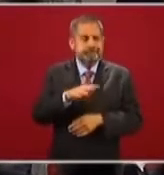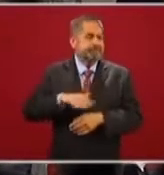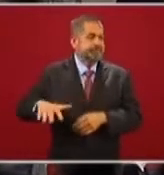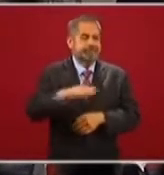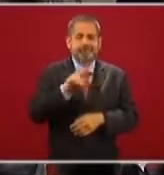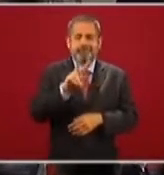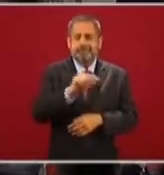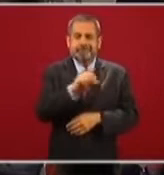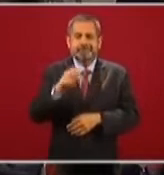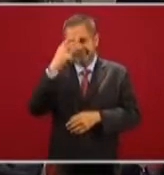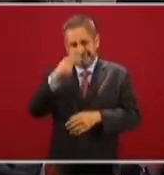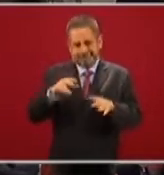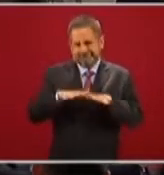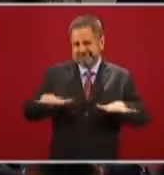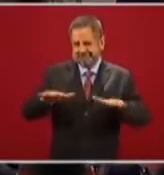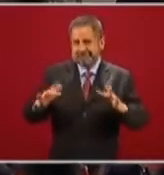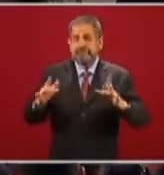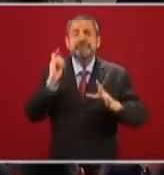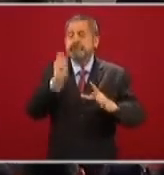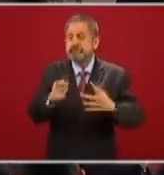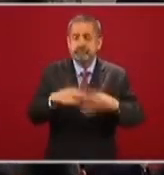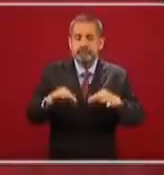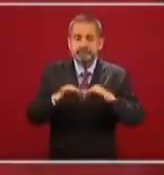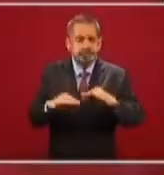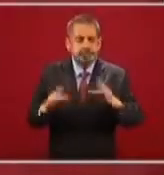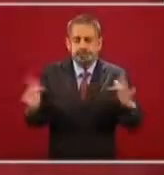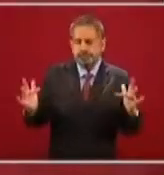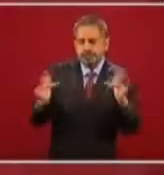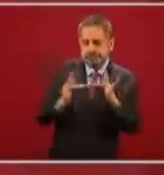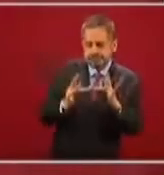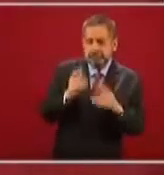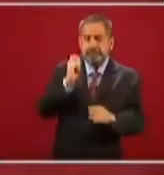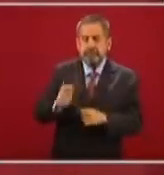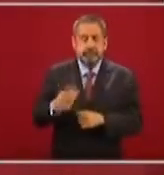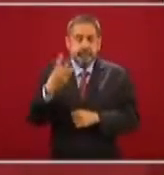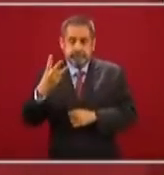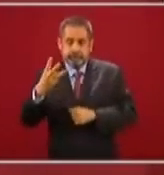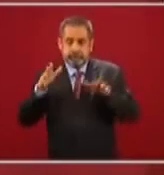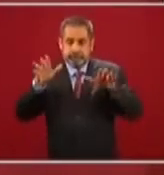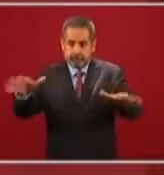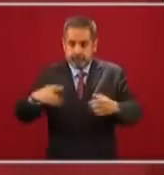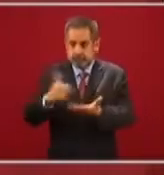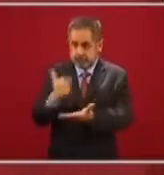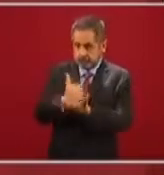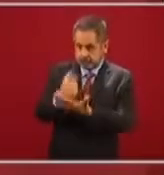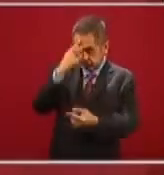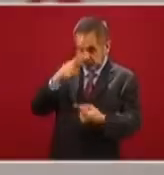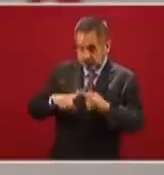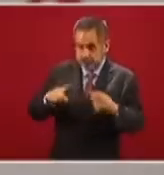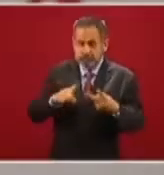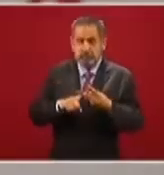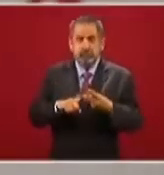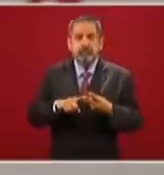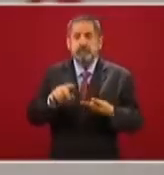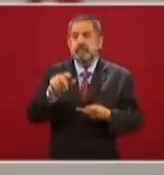Lo importante es poder acercar los 3 aeropuertos, el de la Ciudad de México, el Aeropuerto Internacional